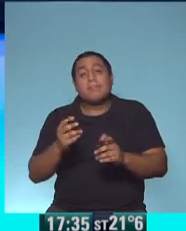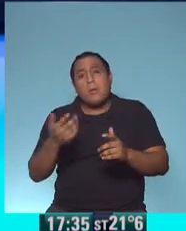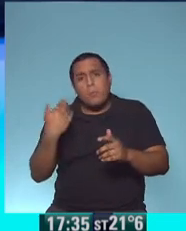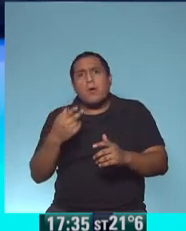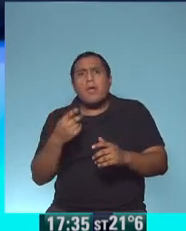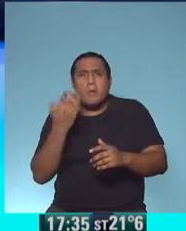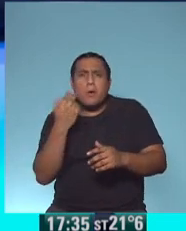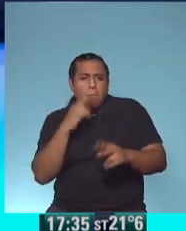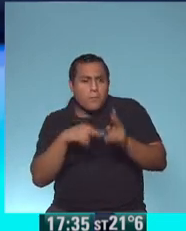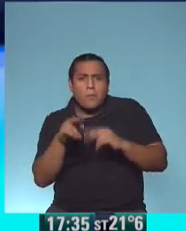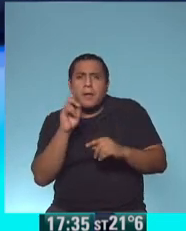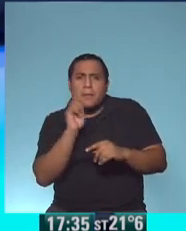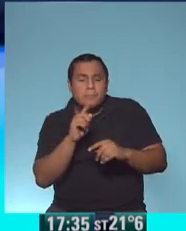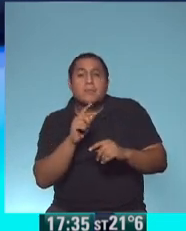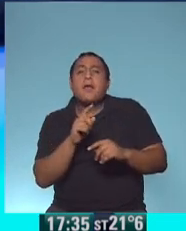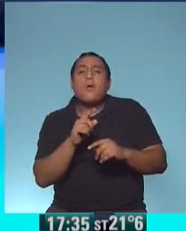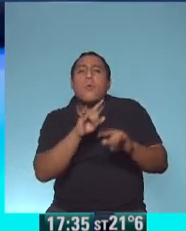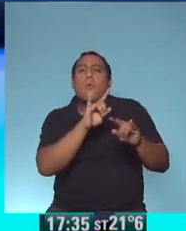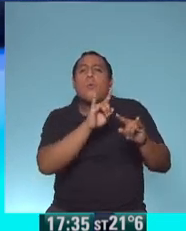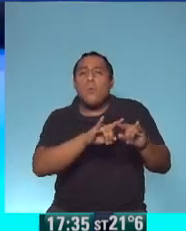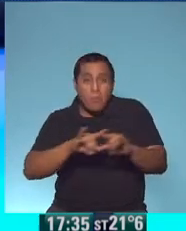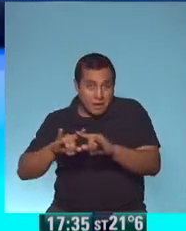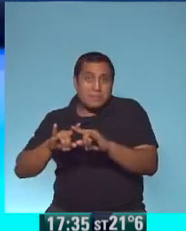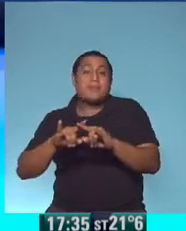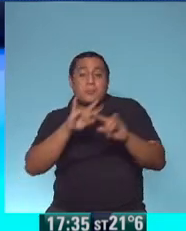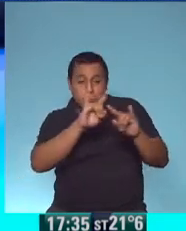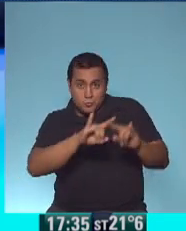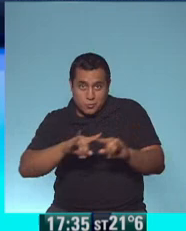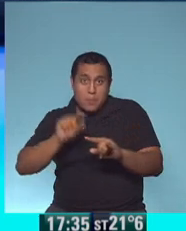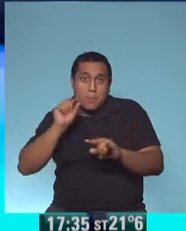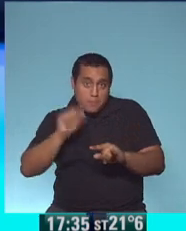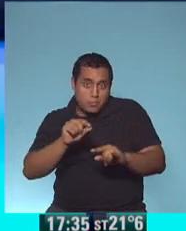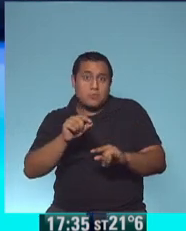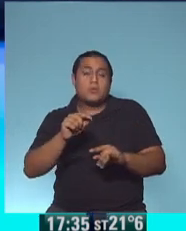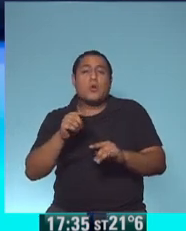los pueden buscar también. Pueden entrar a la web, ya les dijimos,